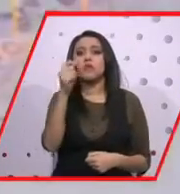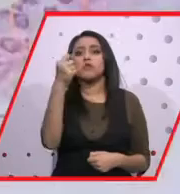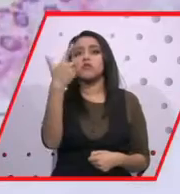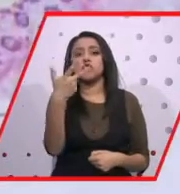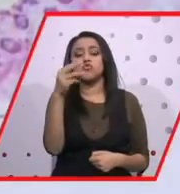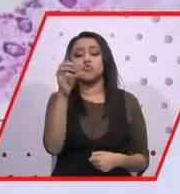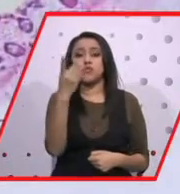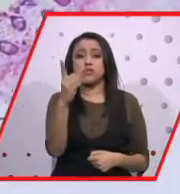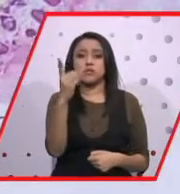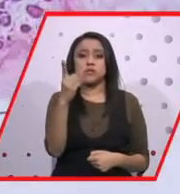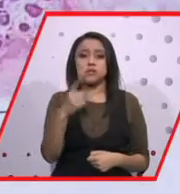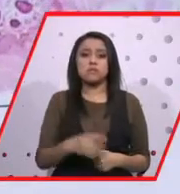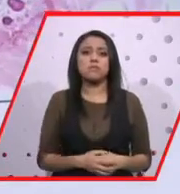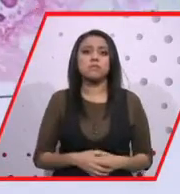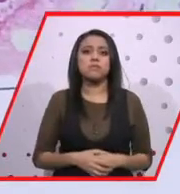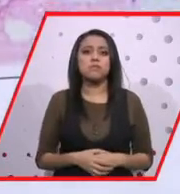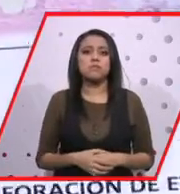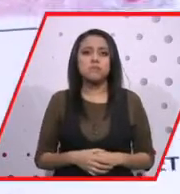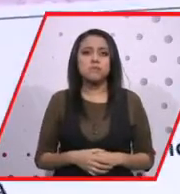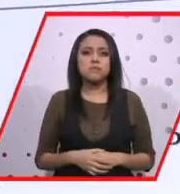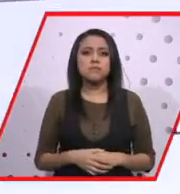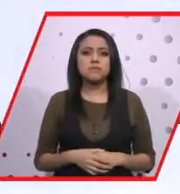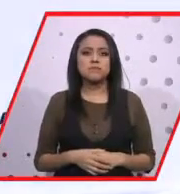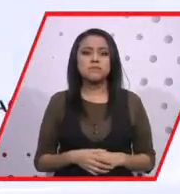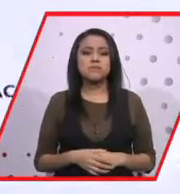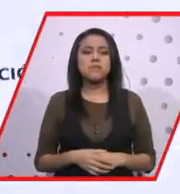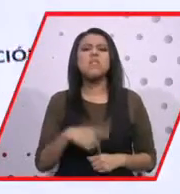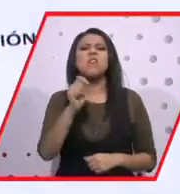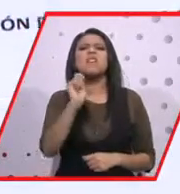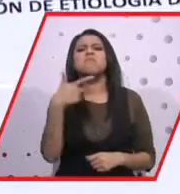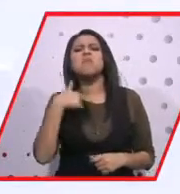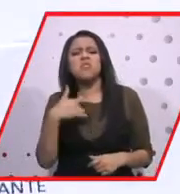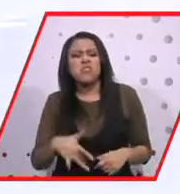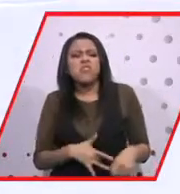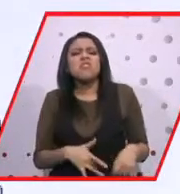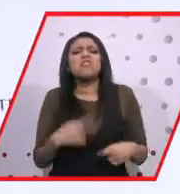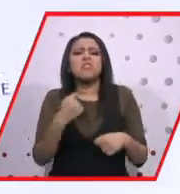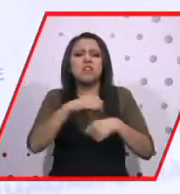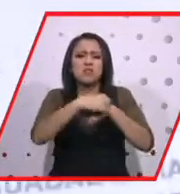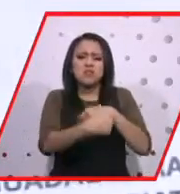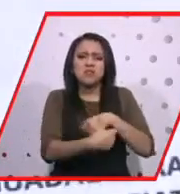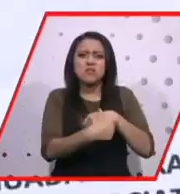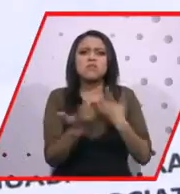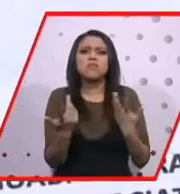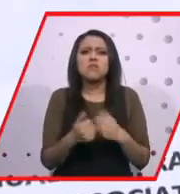cuando mi hijo es operado. ¿De qué fue? Bueno, tras la operación me dicen que el niño